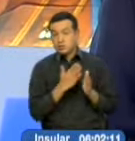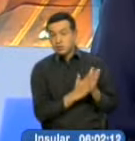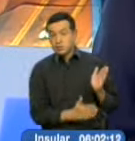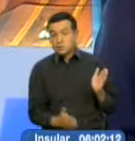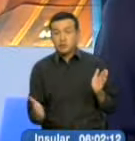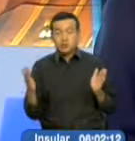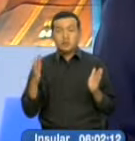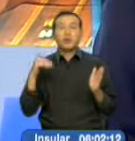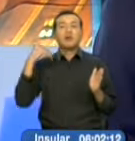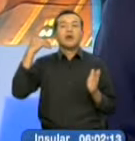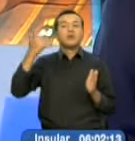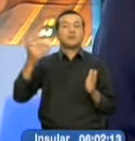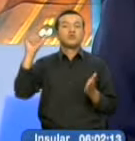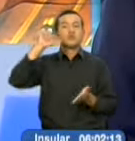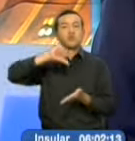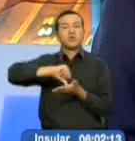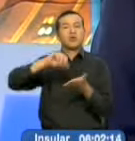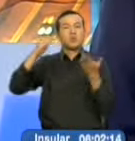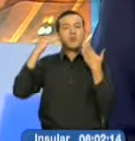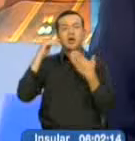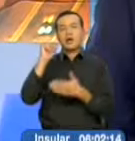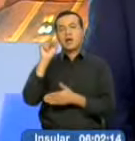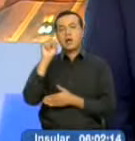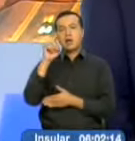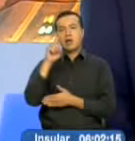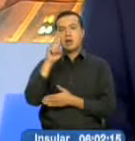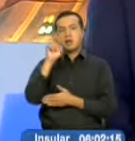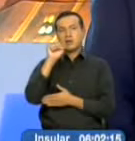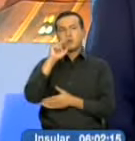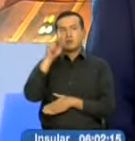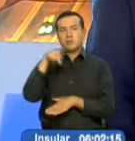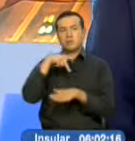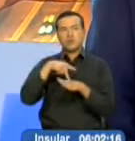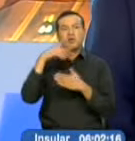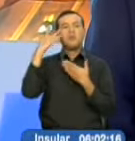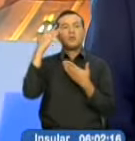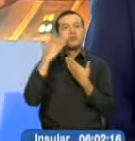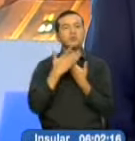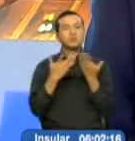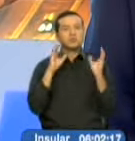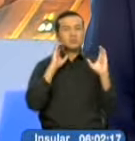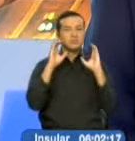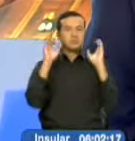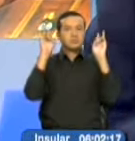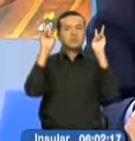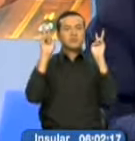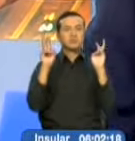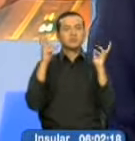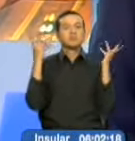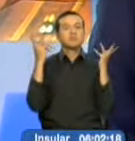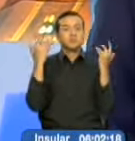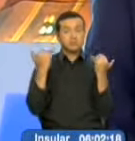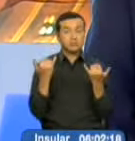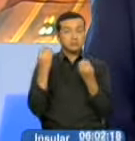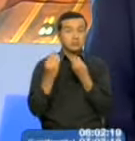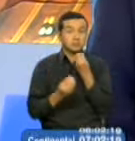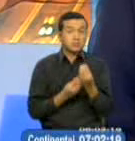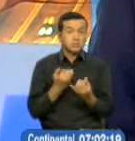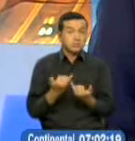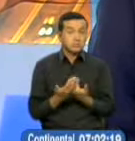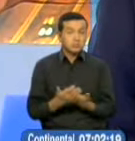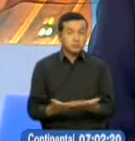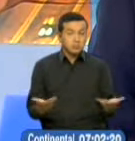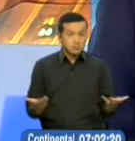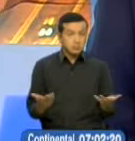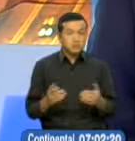estaremos en la ciudad de Guayaquil con Andrés Ortiz, analista político, con quien conversaremos sobre lo que va a pasar el día de hoy, que